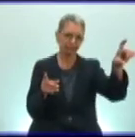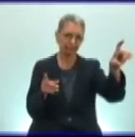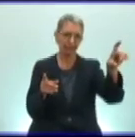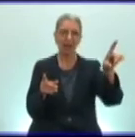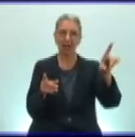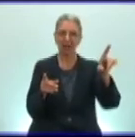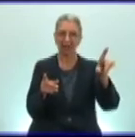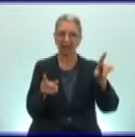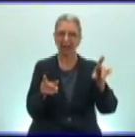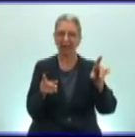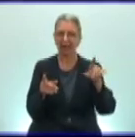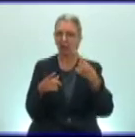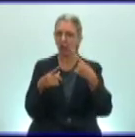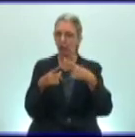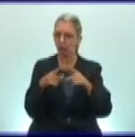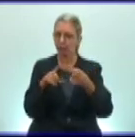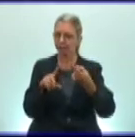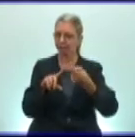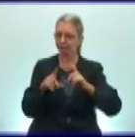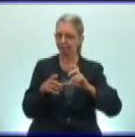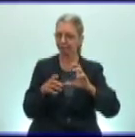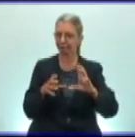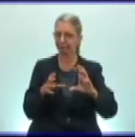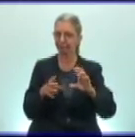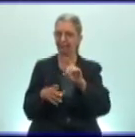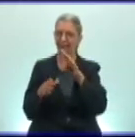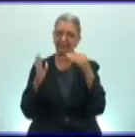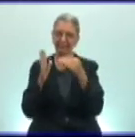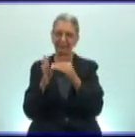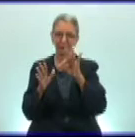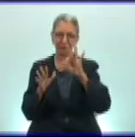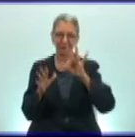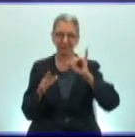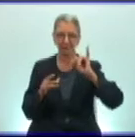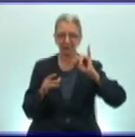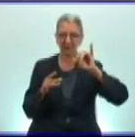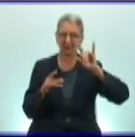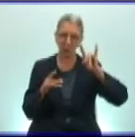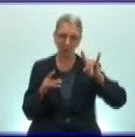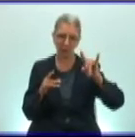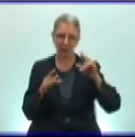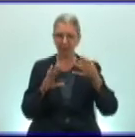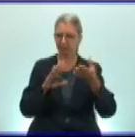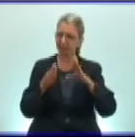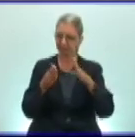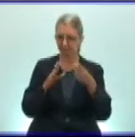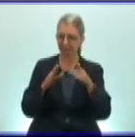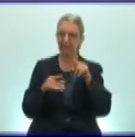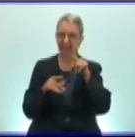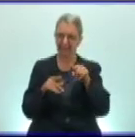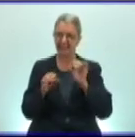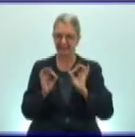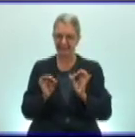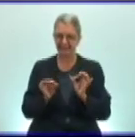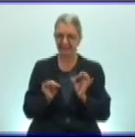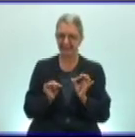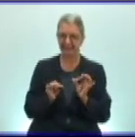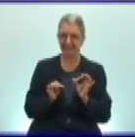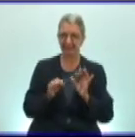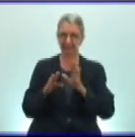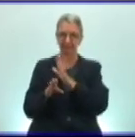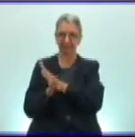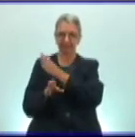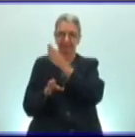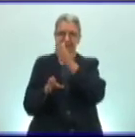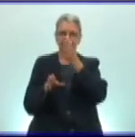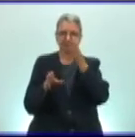tabla extendida en 1869 que competía directamente con Mendeleev, el cual dio un salto enorme en la